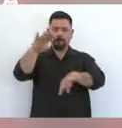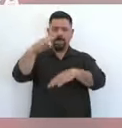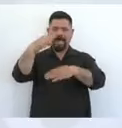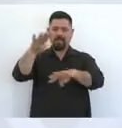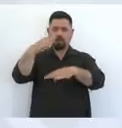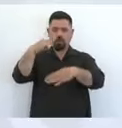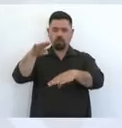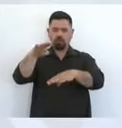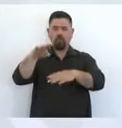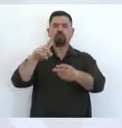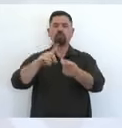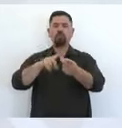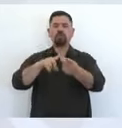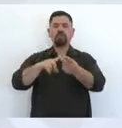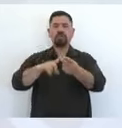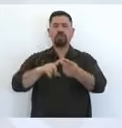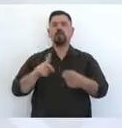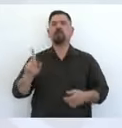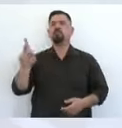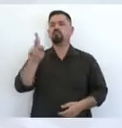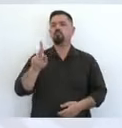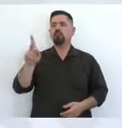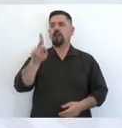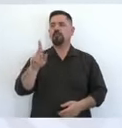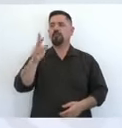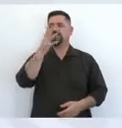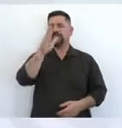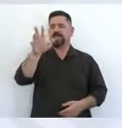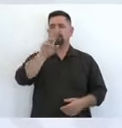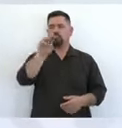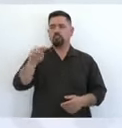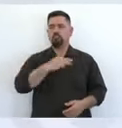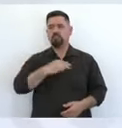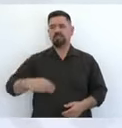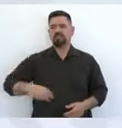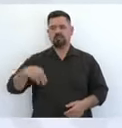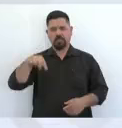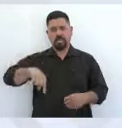en los 10 municipios.